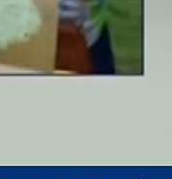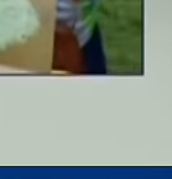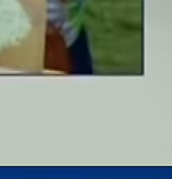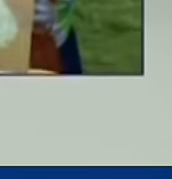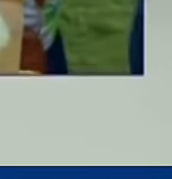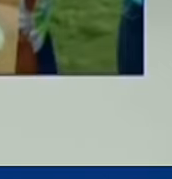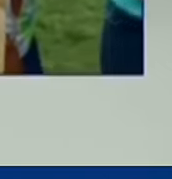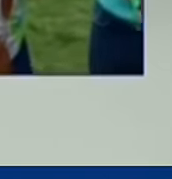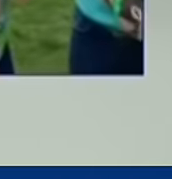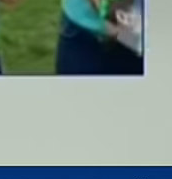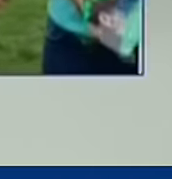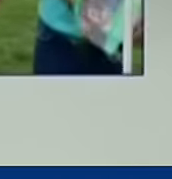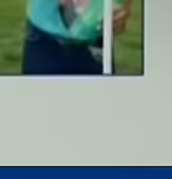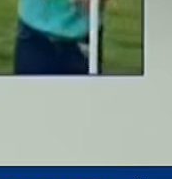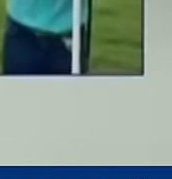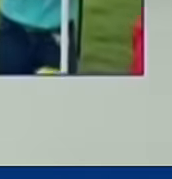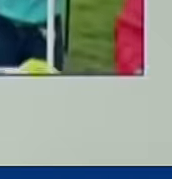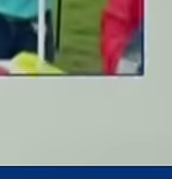Yo tengo